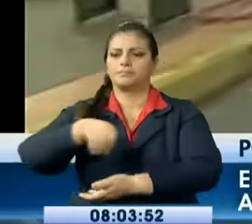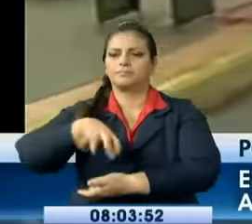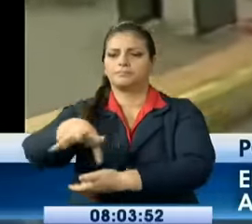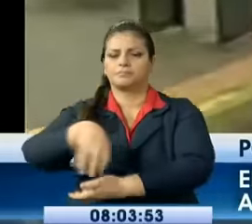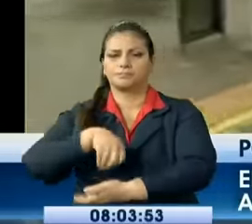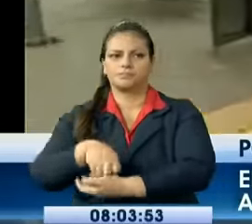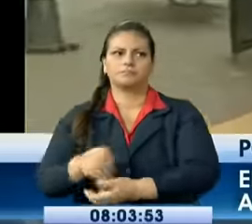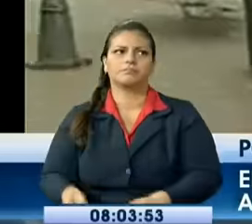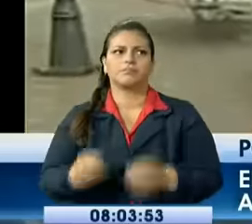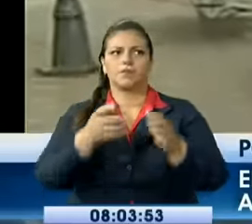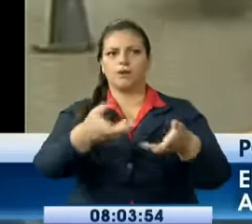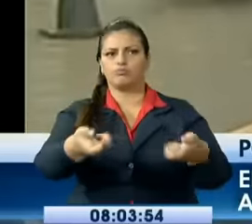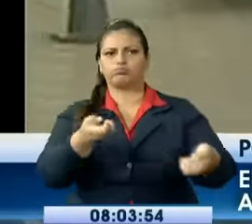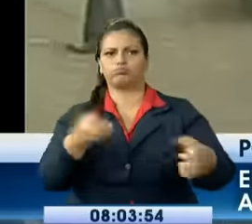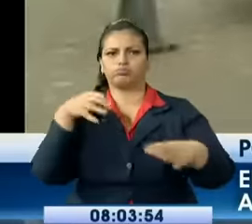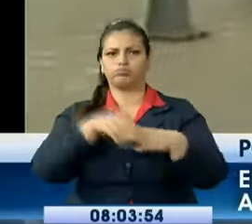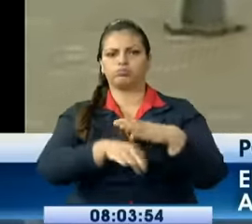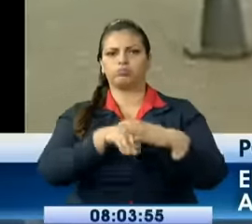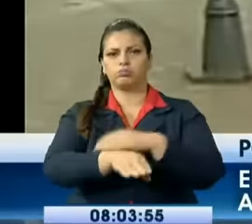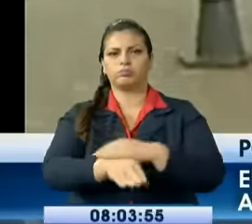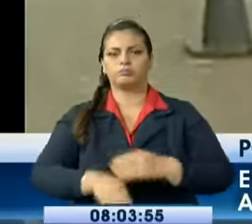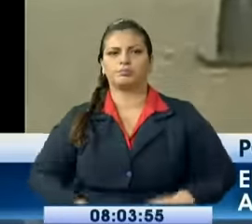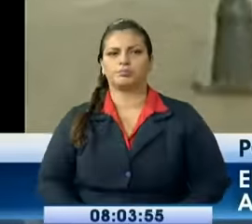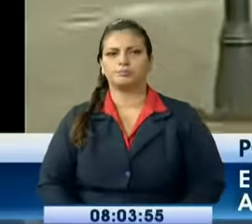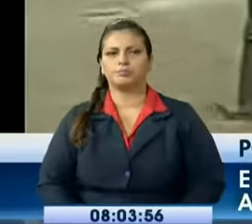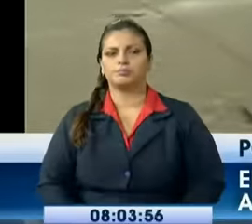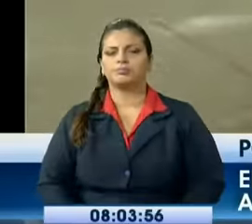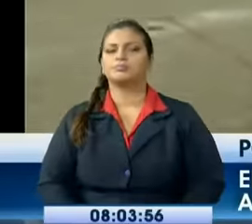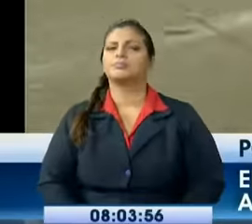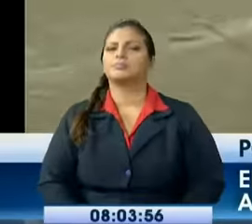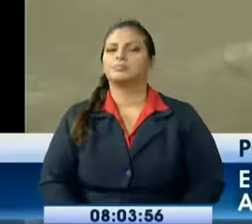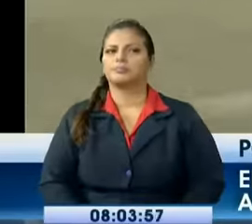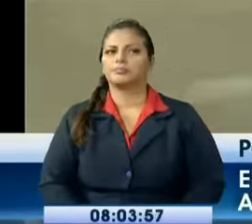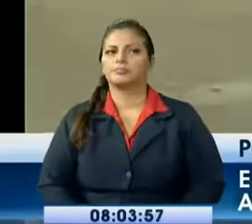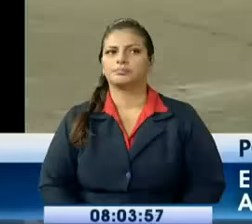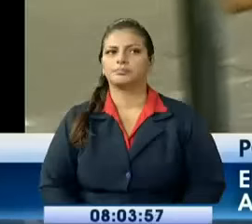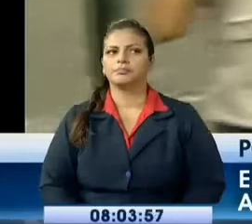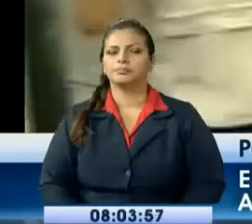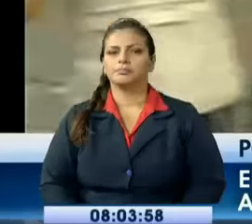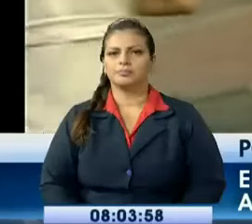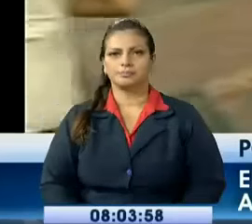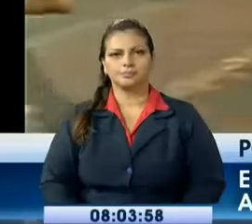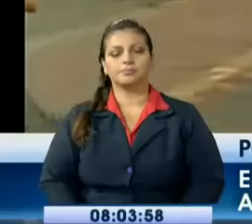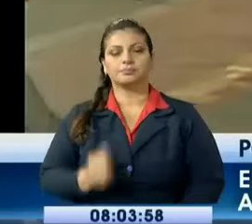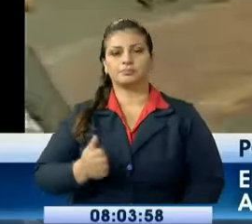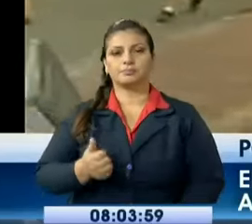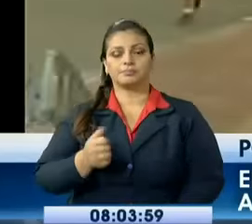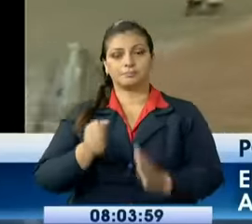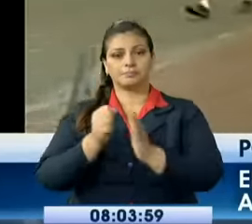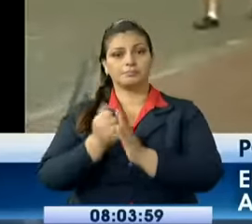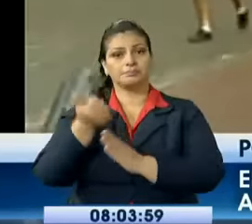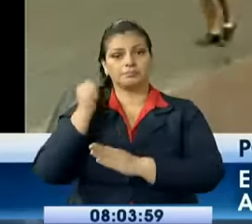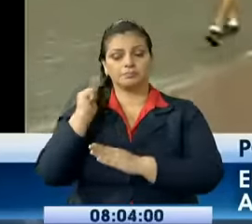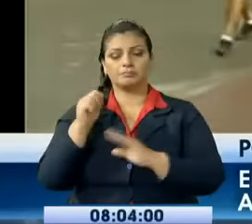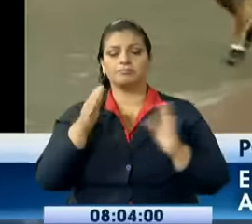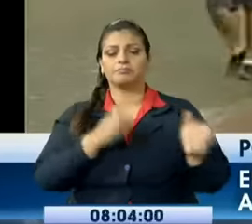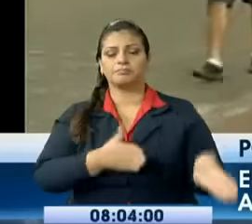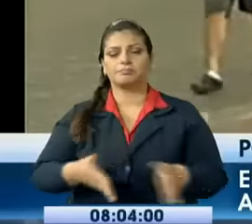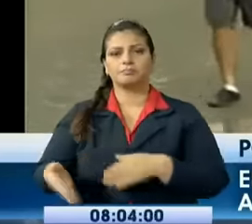reitero, el día de ayer estuvimos dialogando con aquellos que forman parte de la fase 1. Este proyecto o este